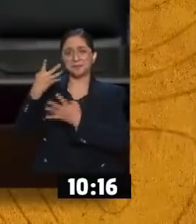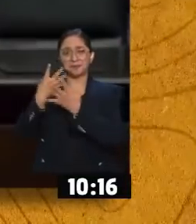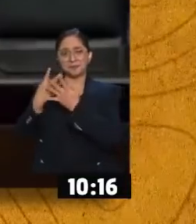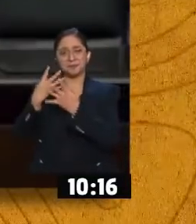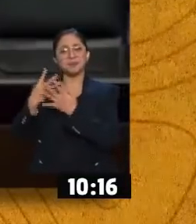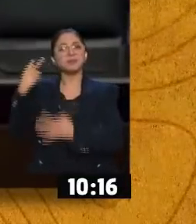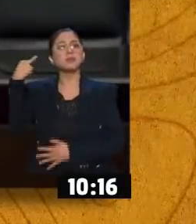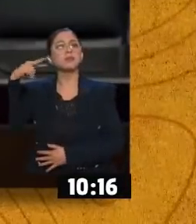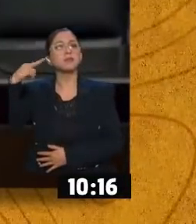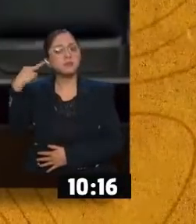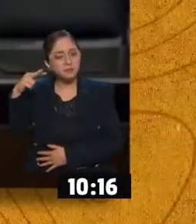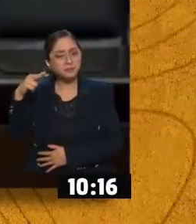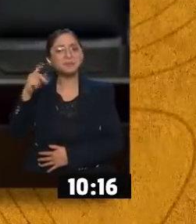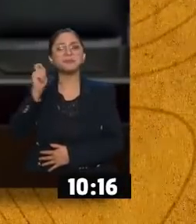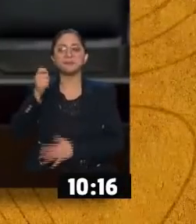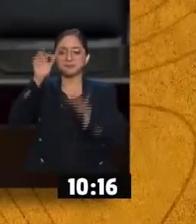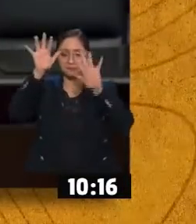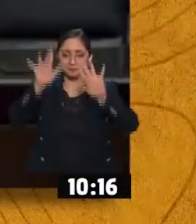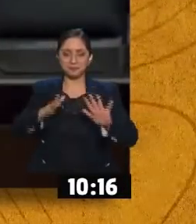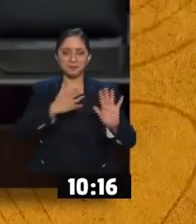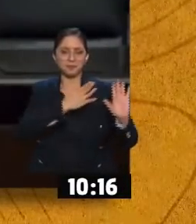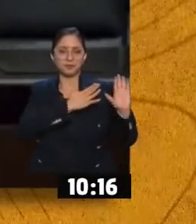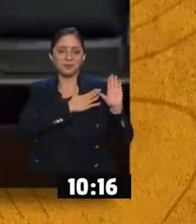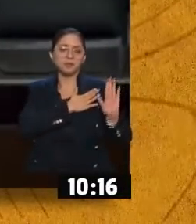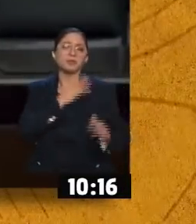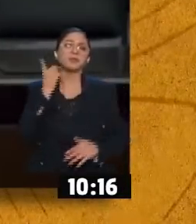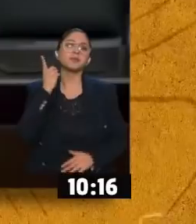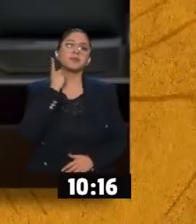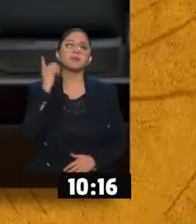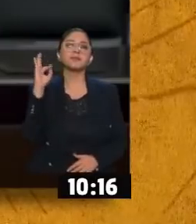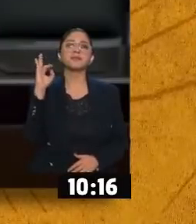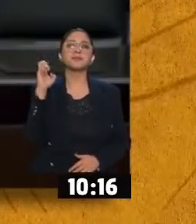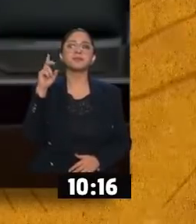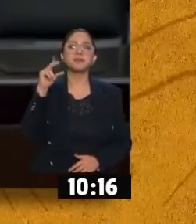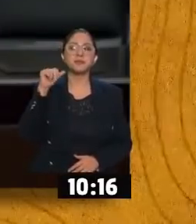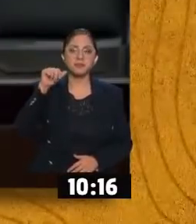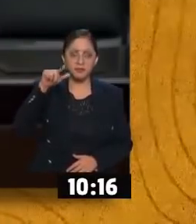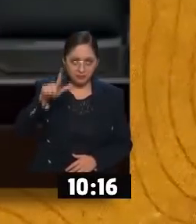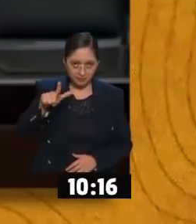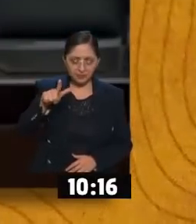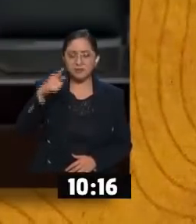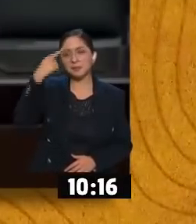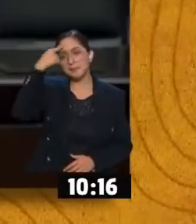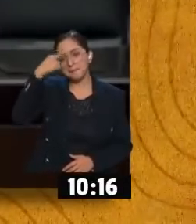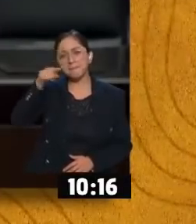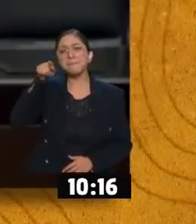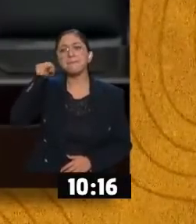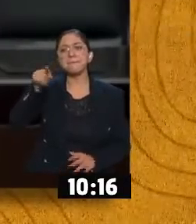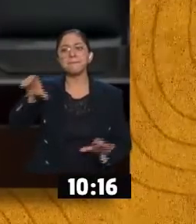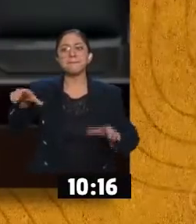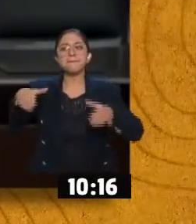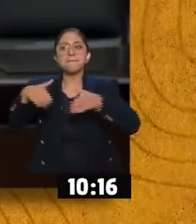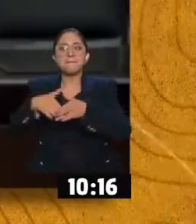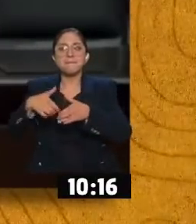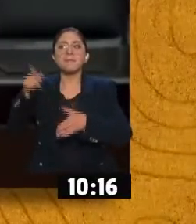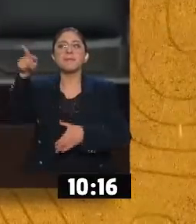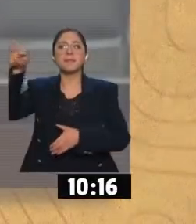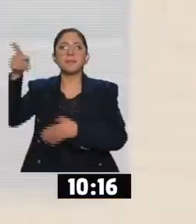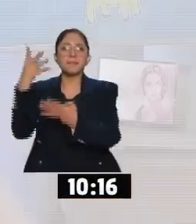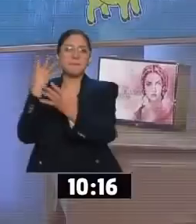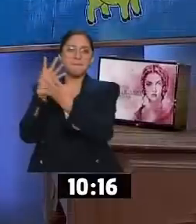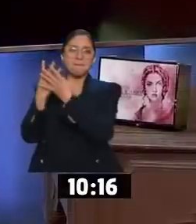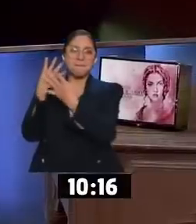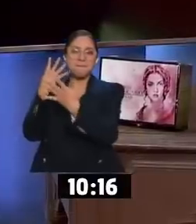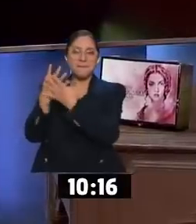rindió protesta por escrito como diputado federal de la 65ª legislatura y con eso se convierte en el preso